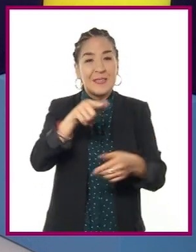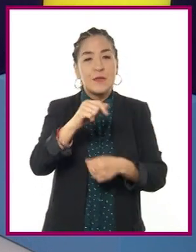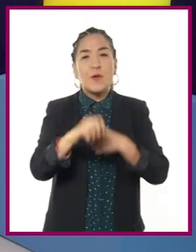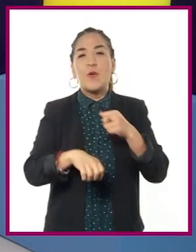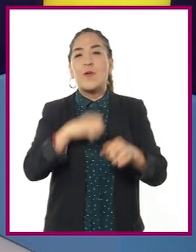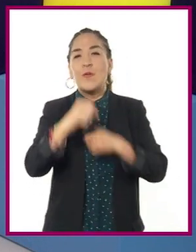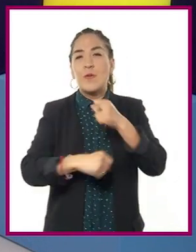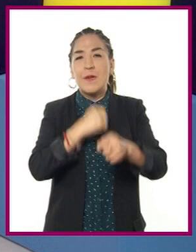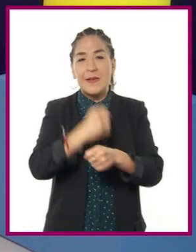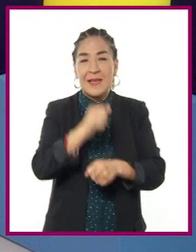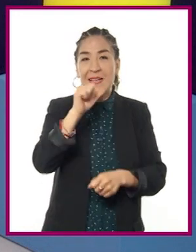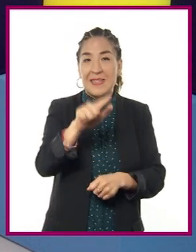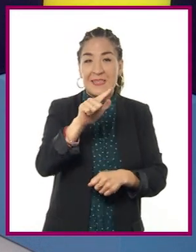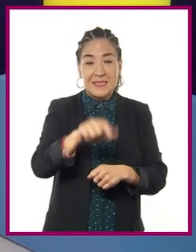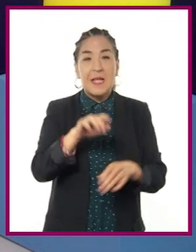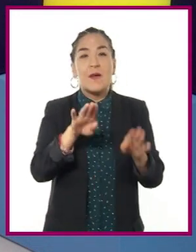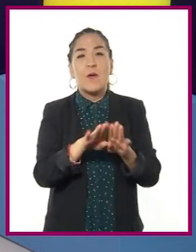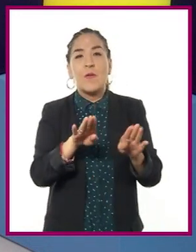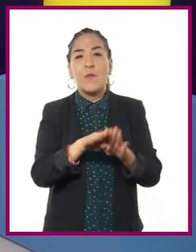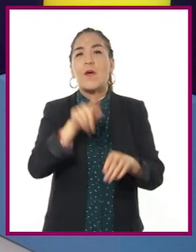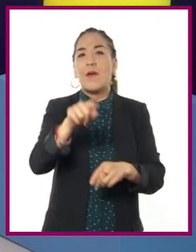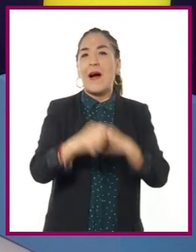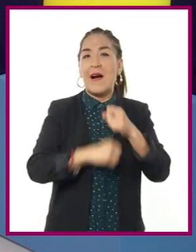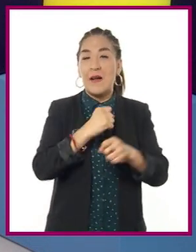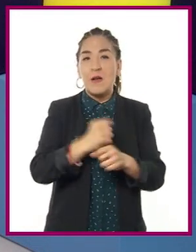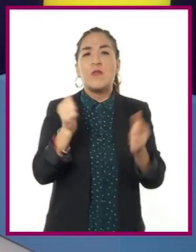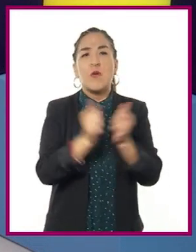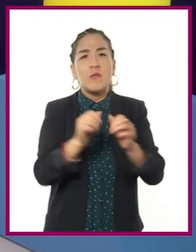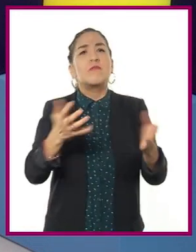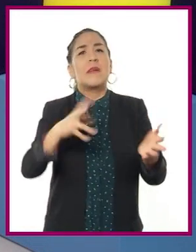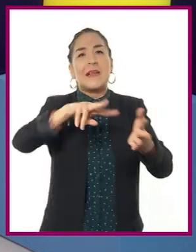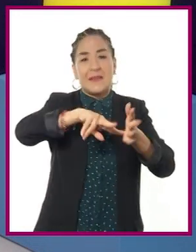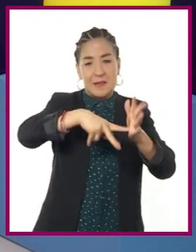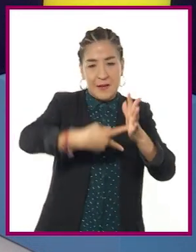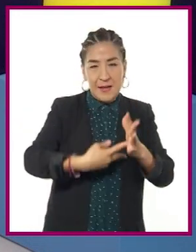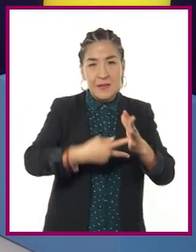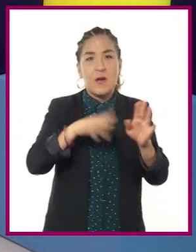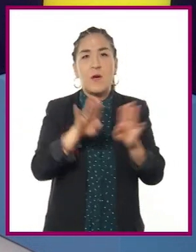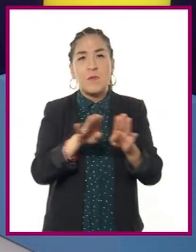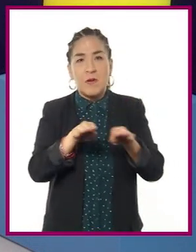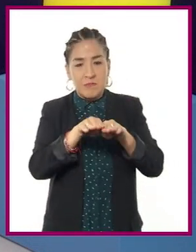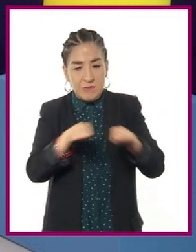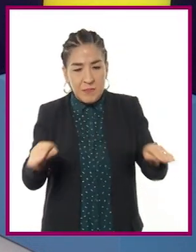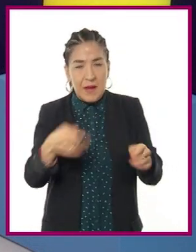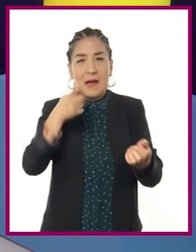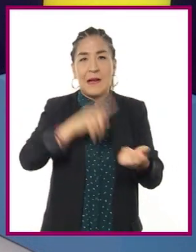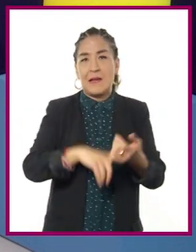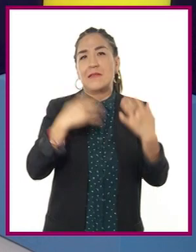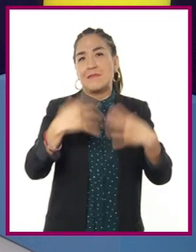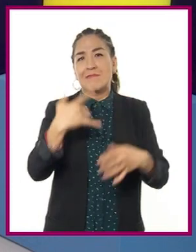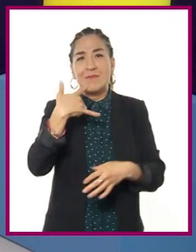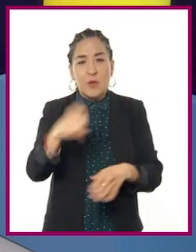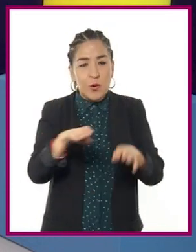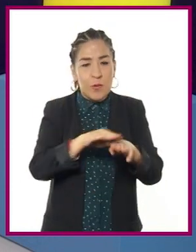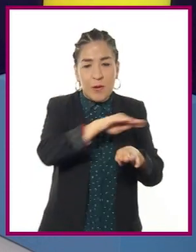regular de 17 lados con regla y compás, un logro sin igual para la geometría?